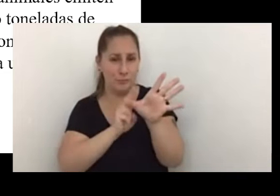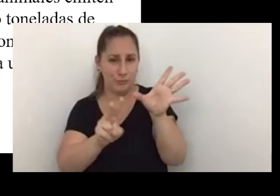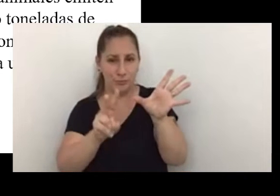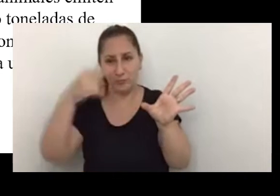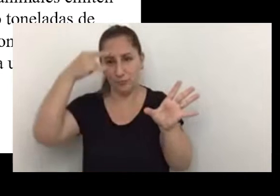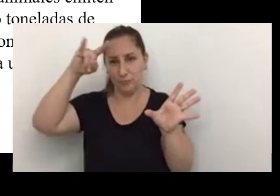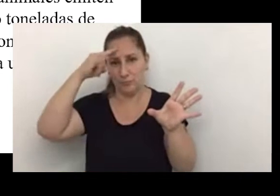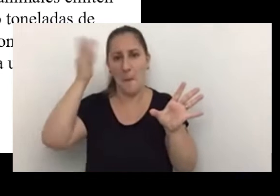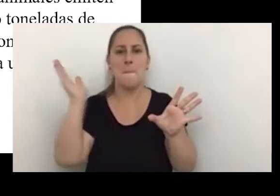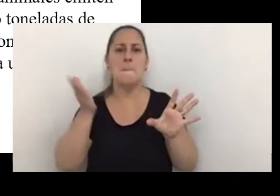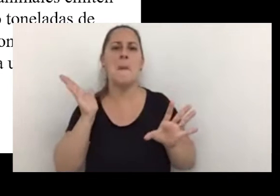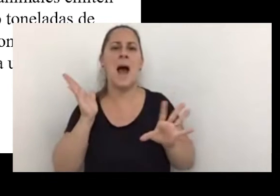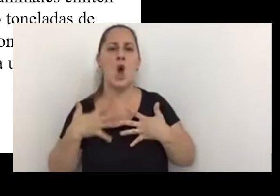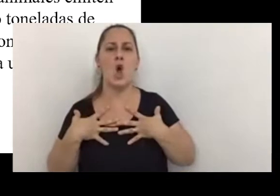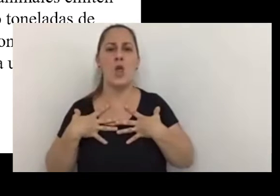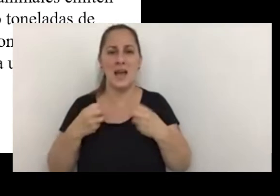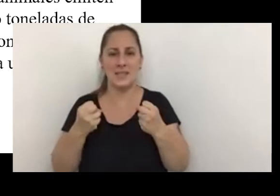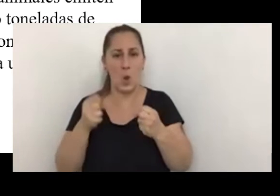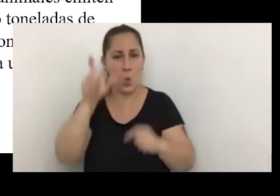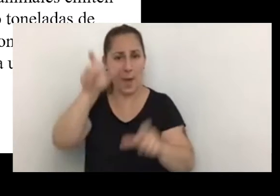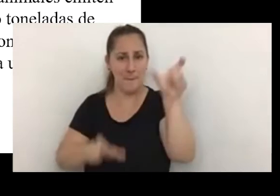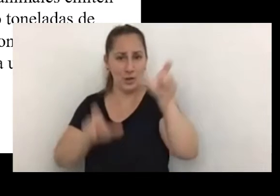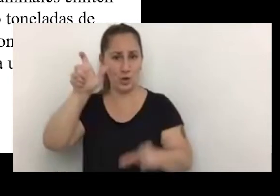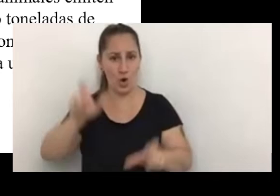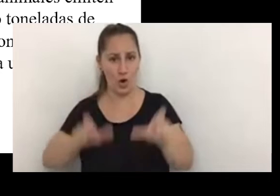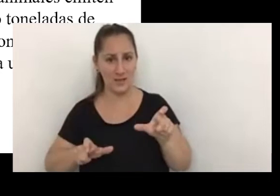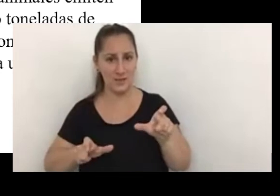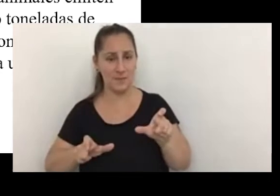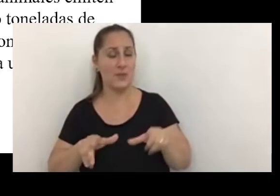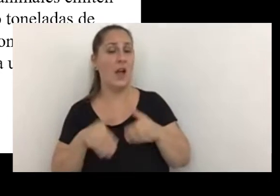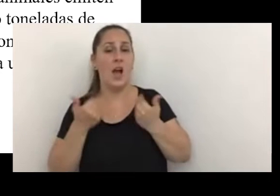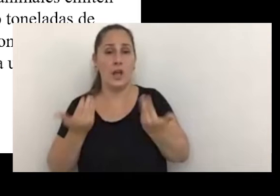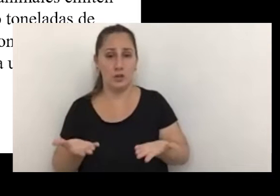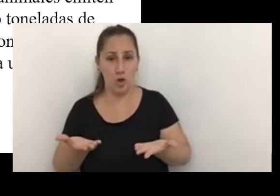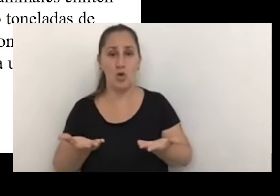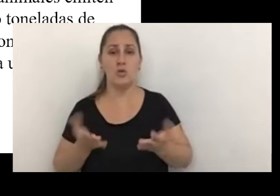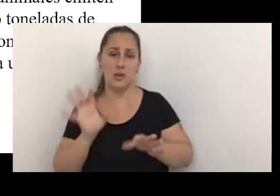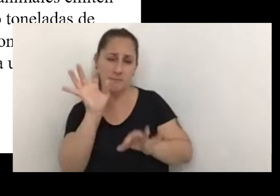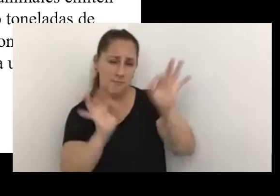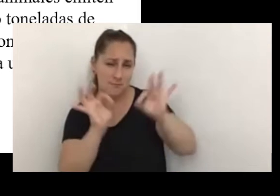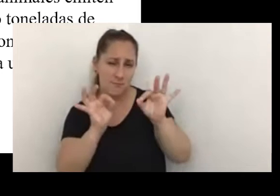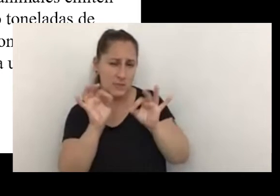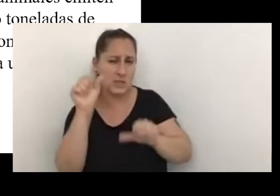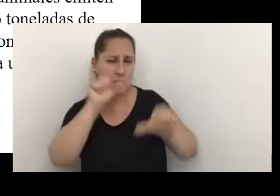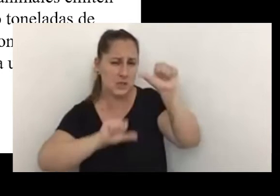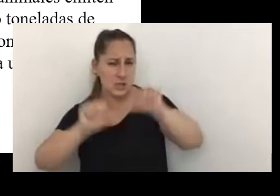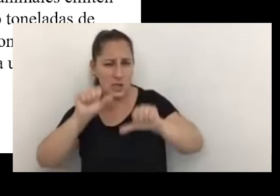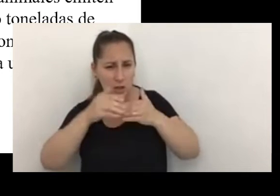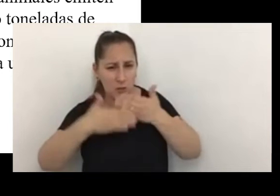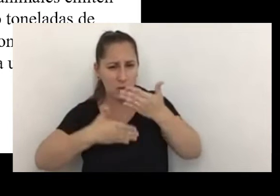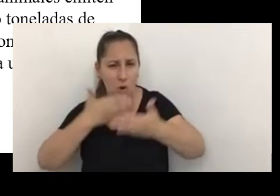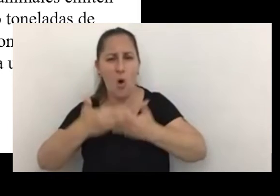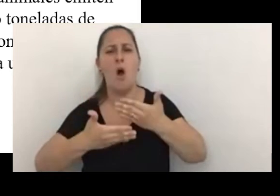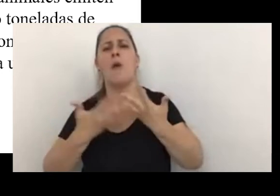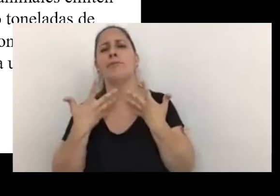para la salud del humano y por lo tanto, con la medición y el estudio científico que se llevó adelante, pudieron